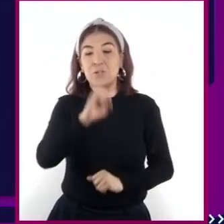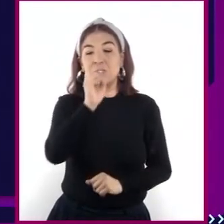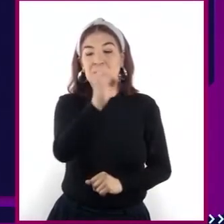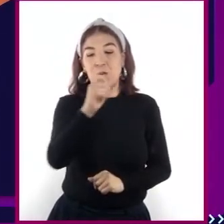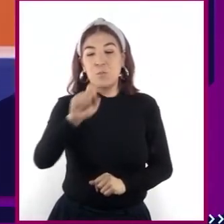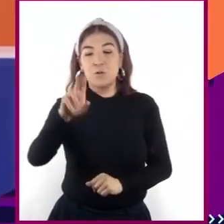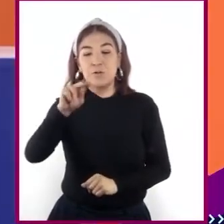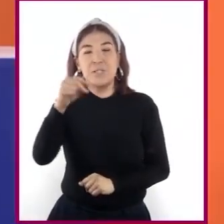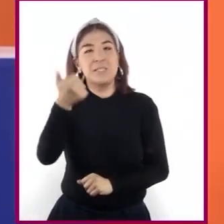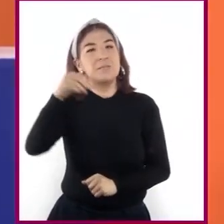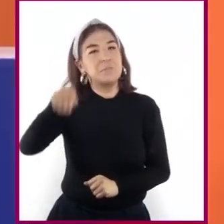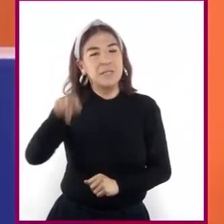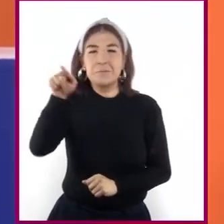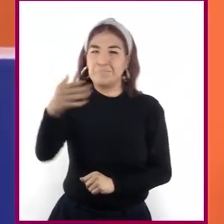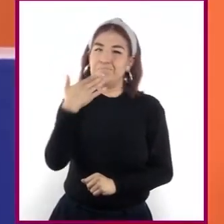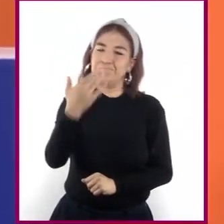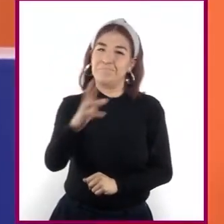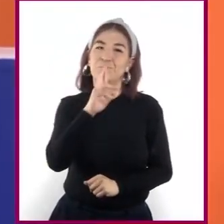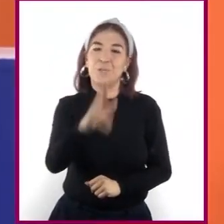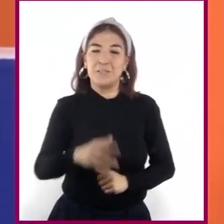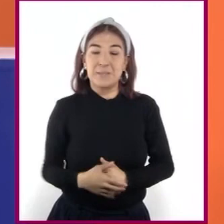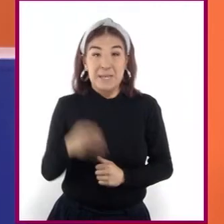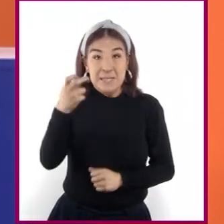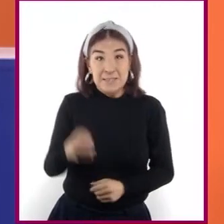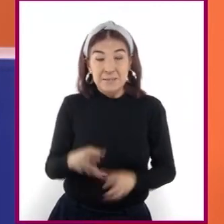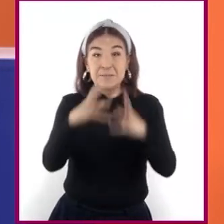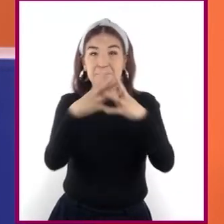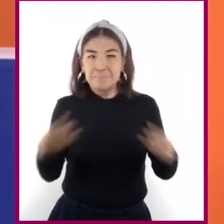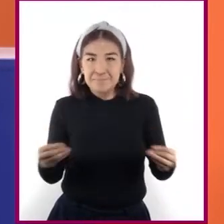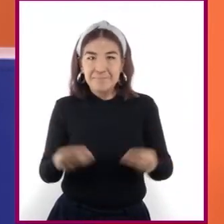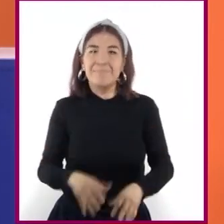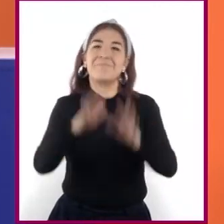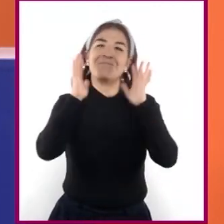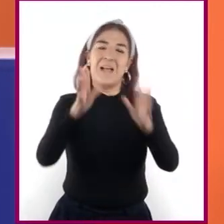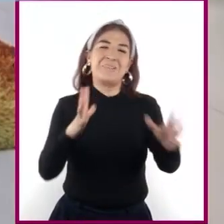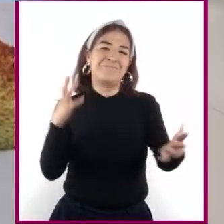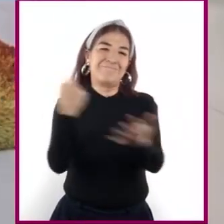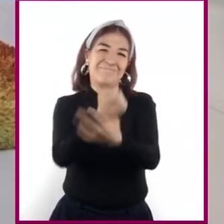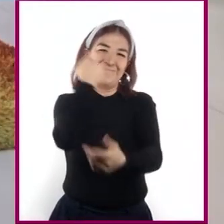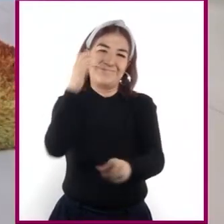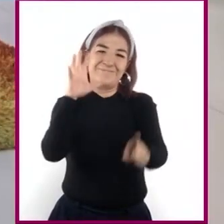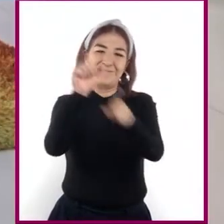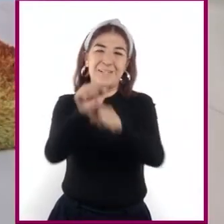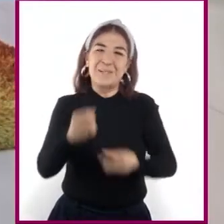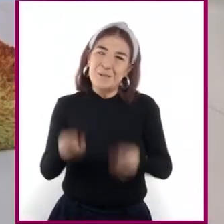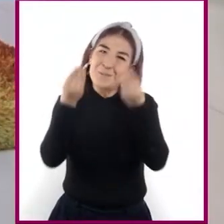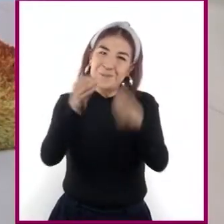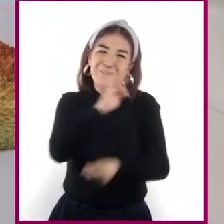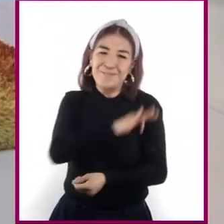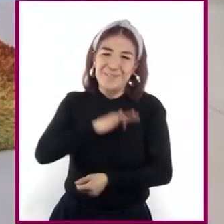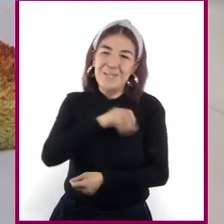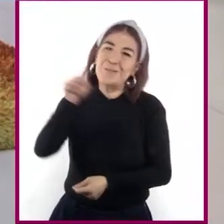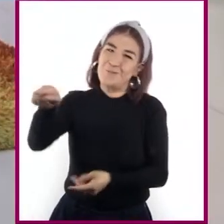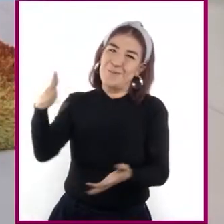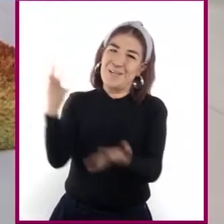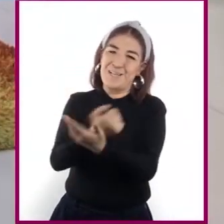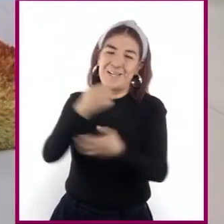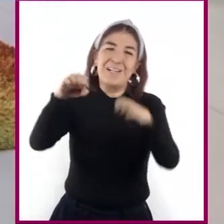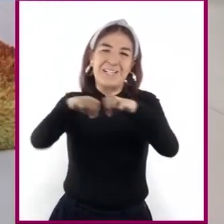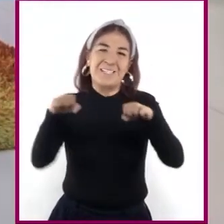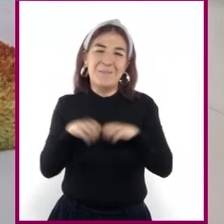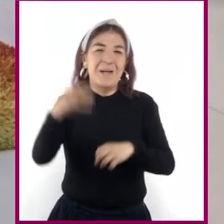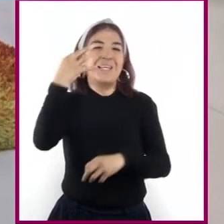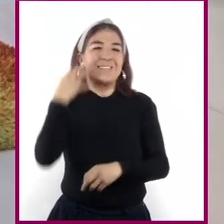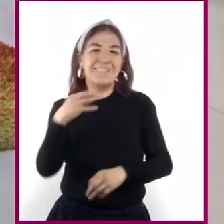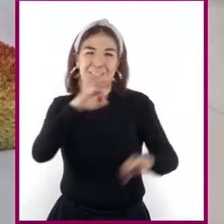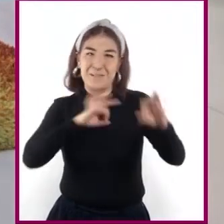metros. Excelente solución, Leslie. Con esta solución hemos logrado la victoria. Muchas felicidades por su victoria, equipo Jaguar.